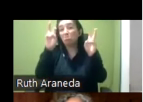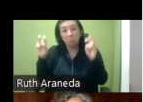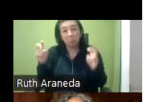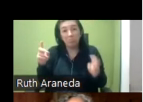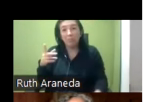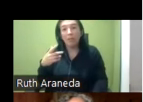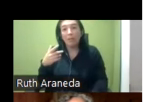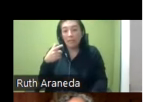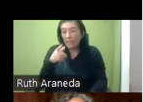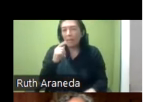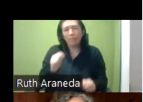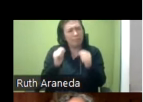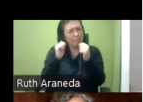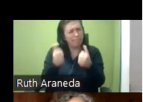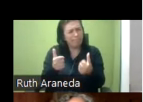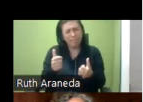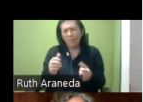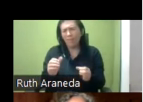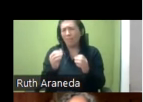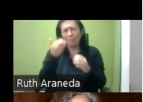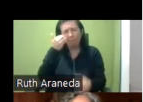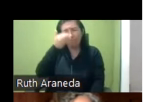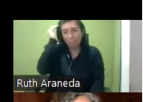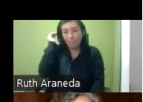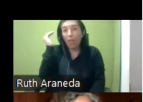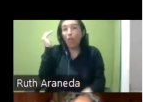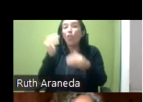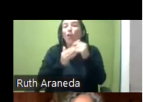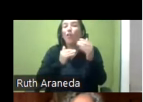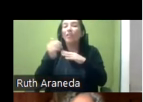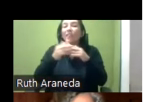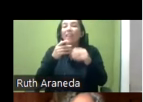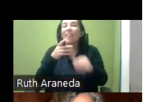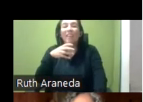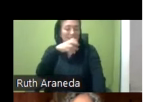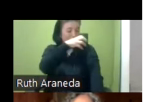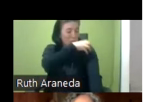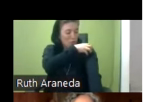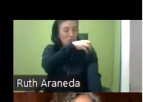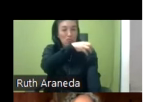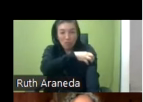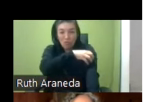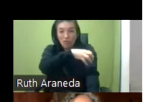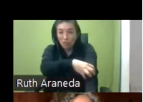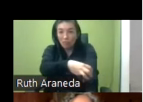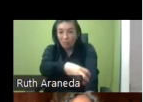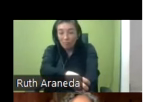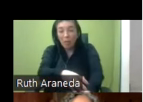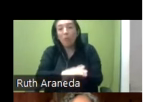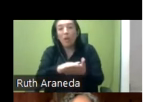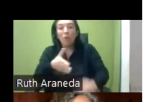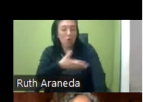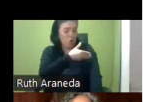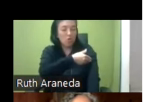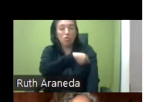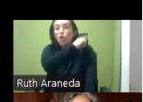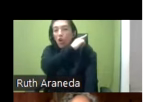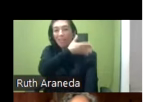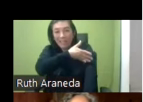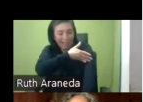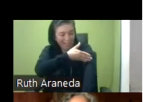muy especializados actualmente en arqueología por regiones, por macroregiones, Norte Grande, Norte